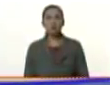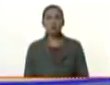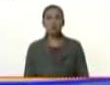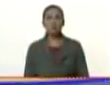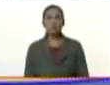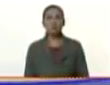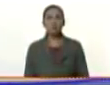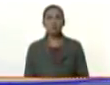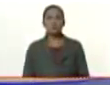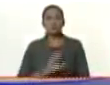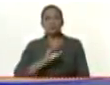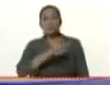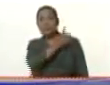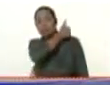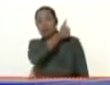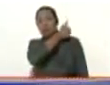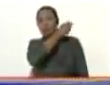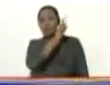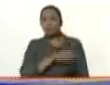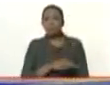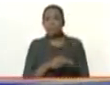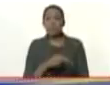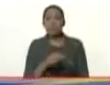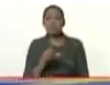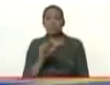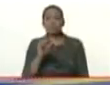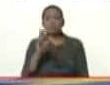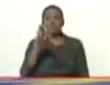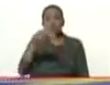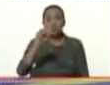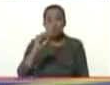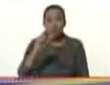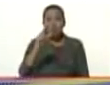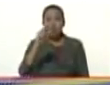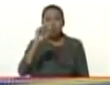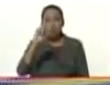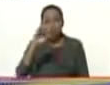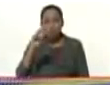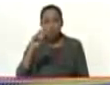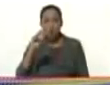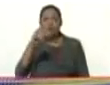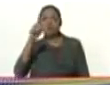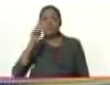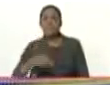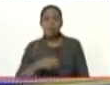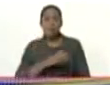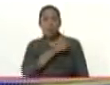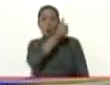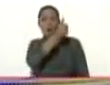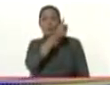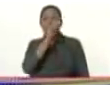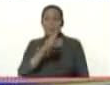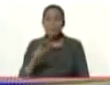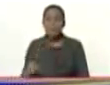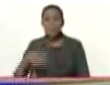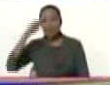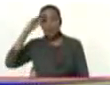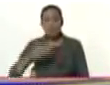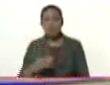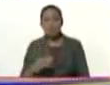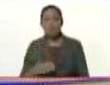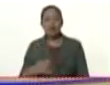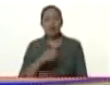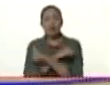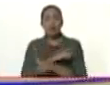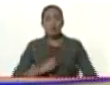al general en jefe Suárez Churio, a los comandantes del ejército, la